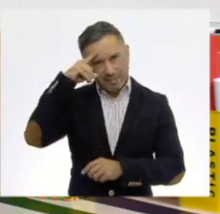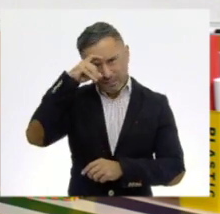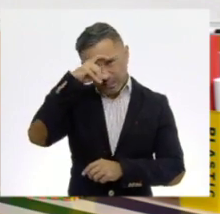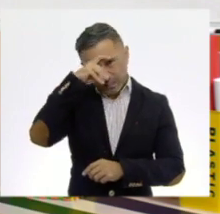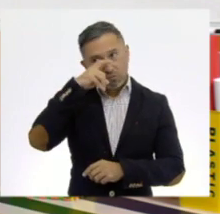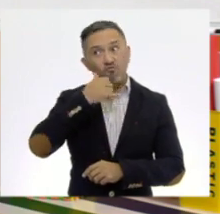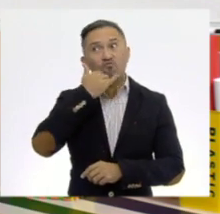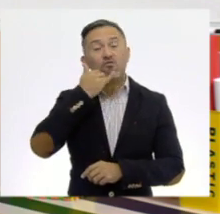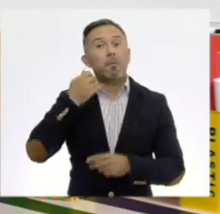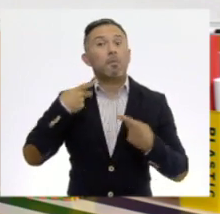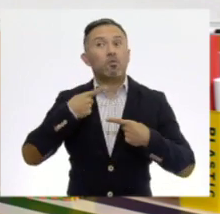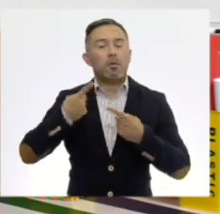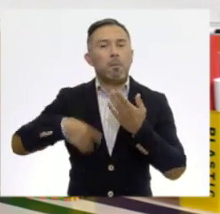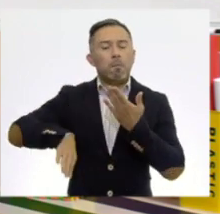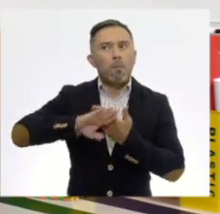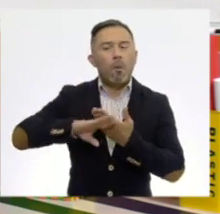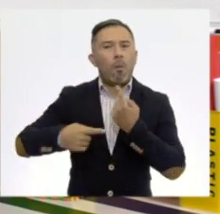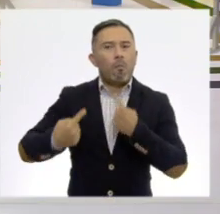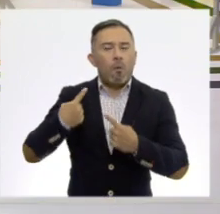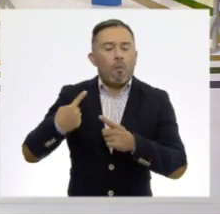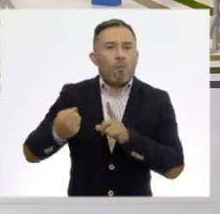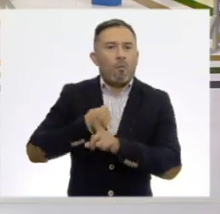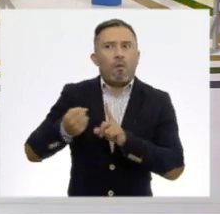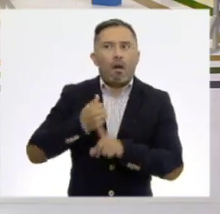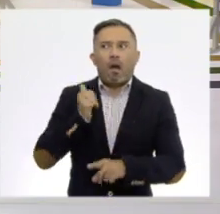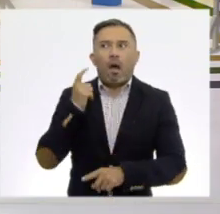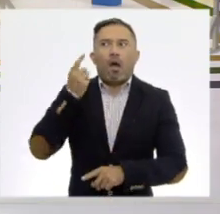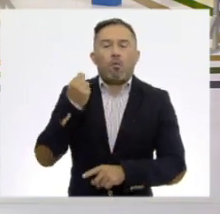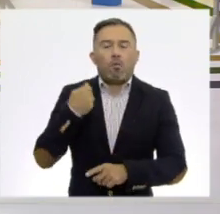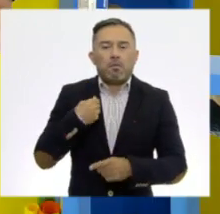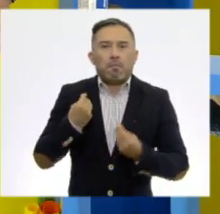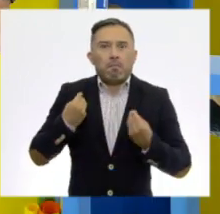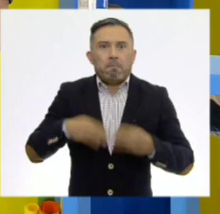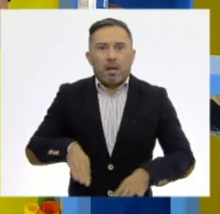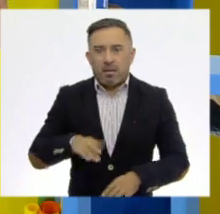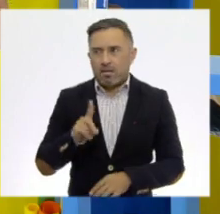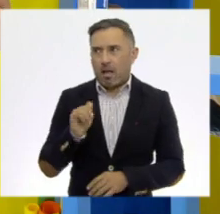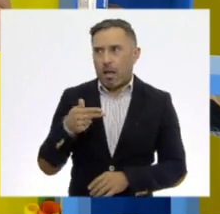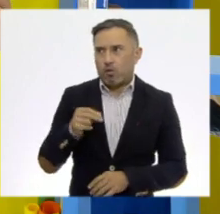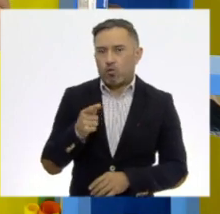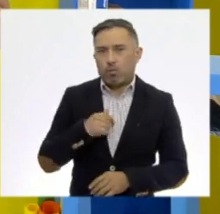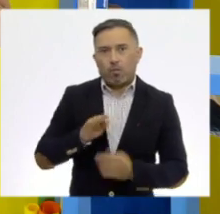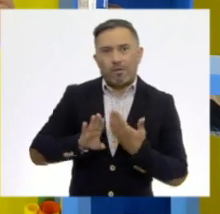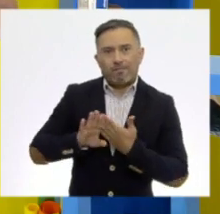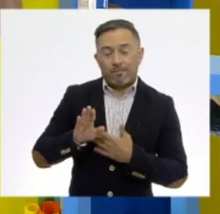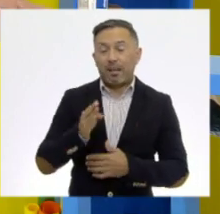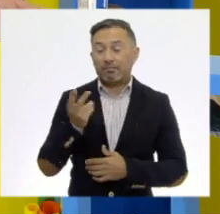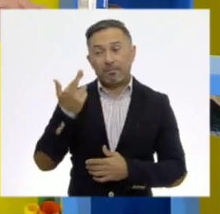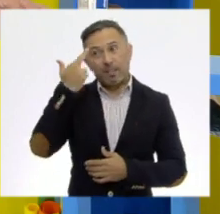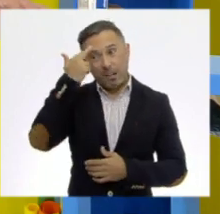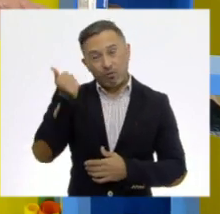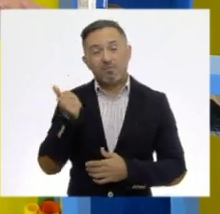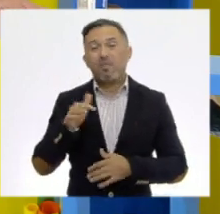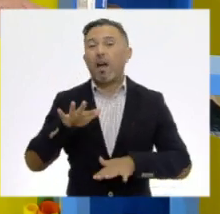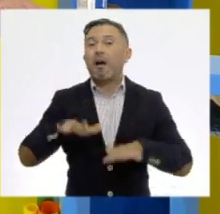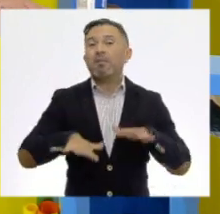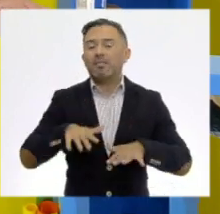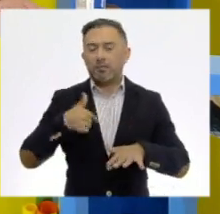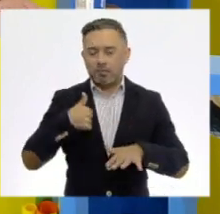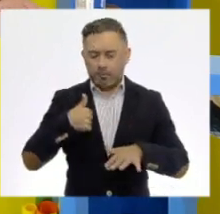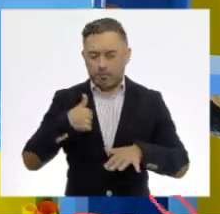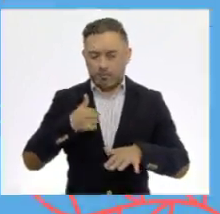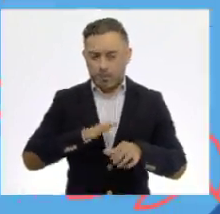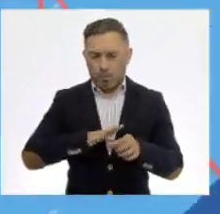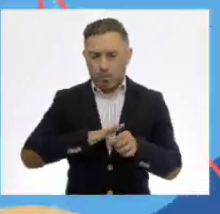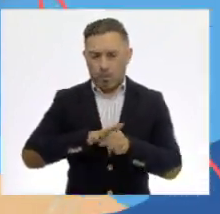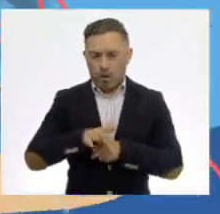haga daño de esta manera. ¿Okay? Tienes toda la razón, porque a veces creo que no sabemos identificar de qué lado de la situación estamos,